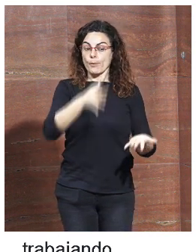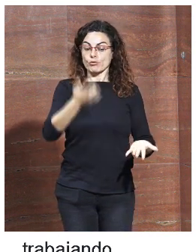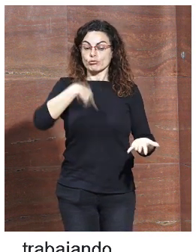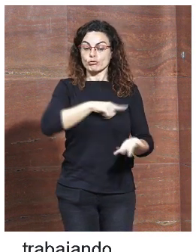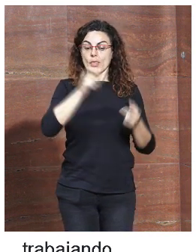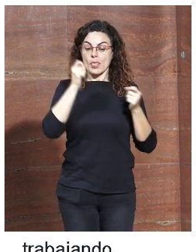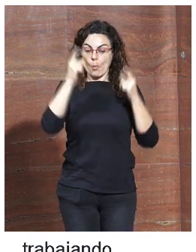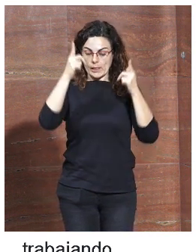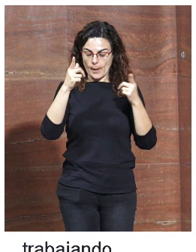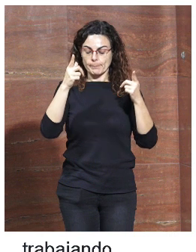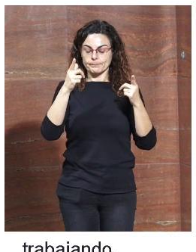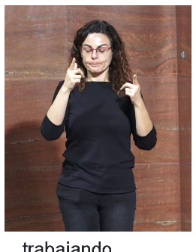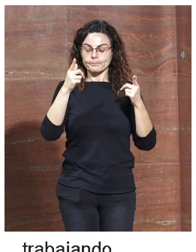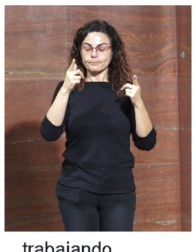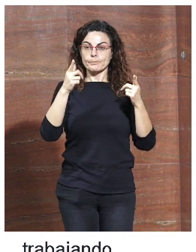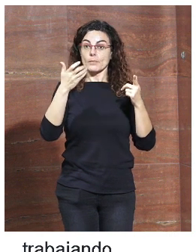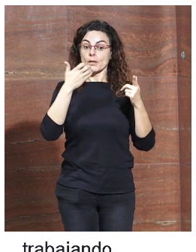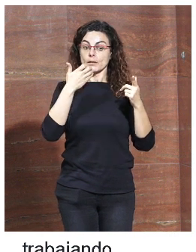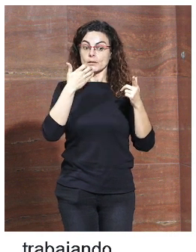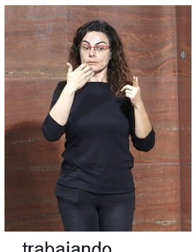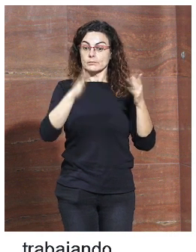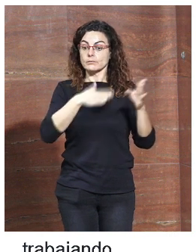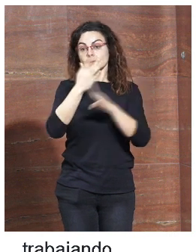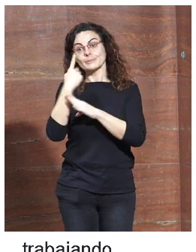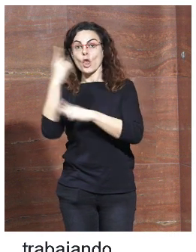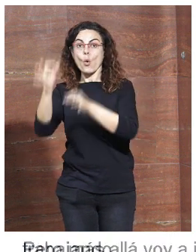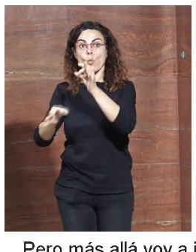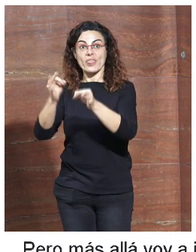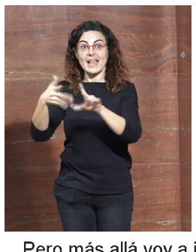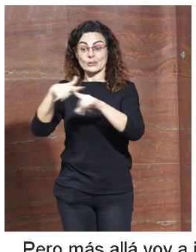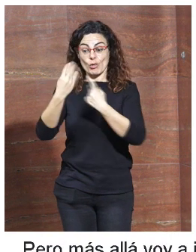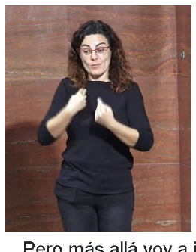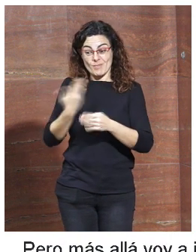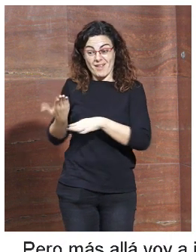descubierto a la hora de llevar a prosecución judicial estos casos es que